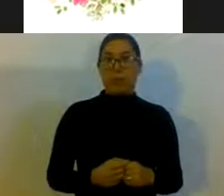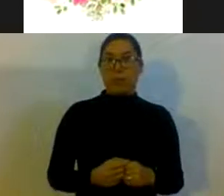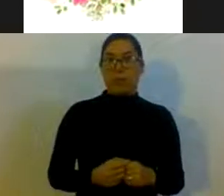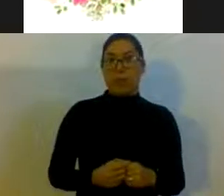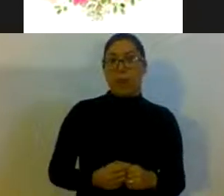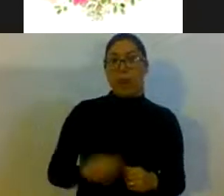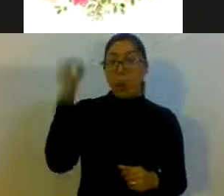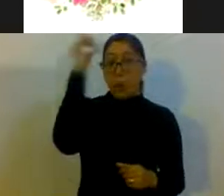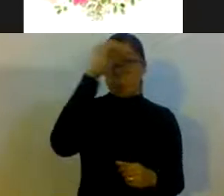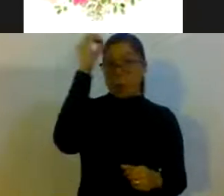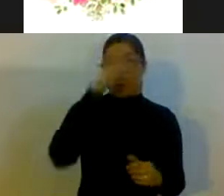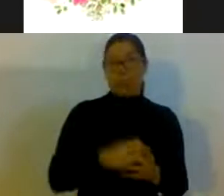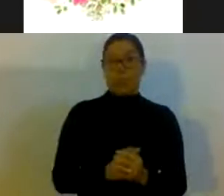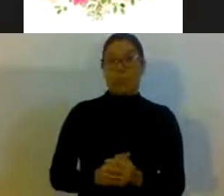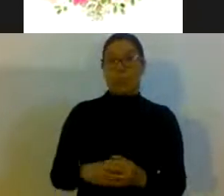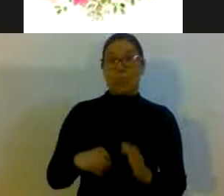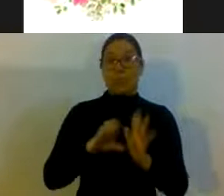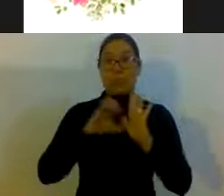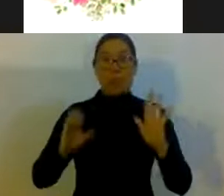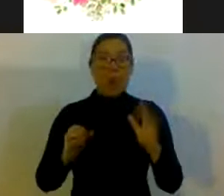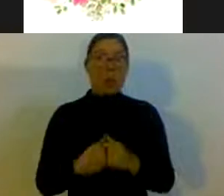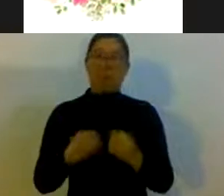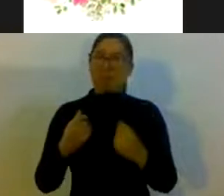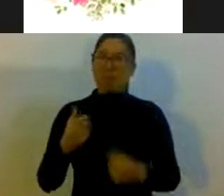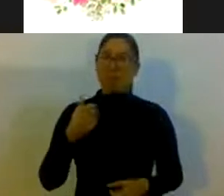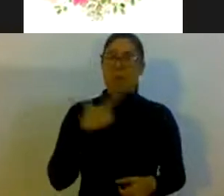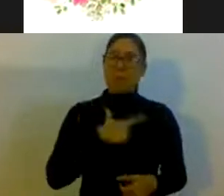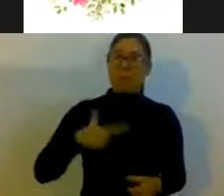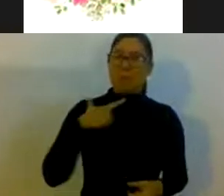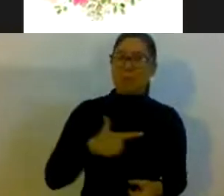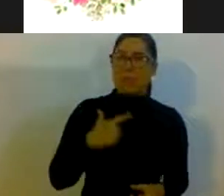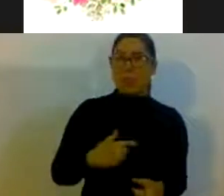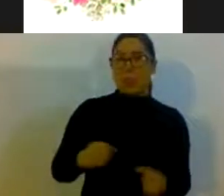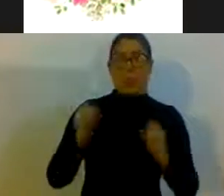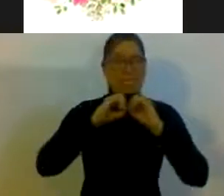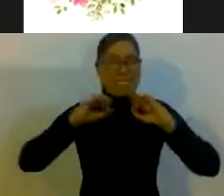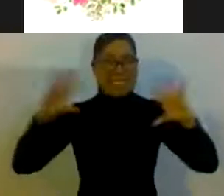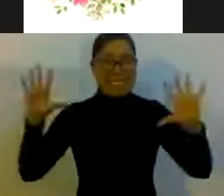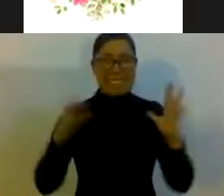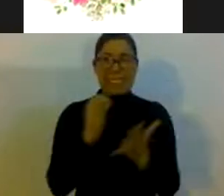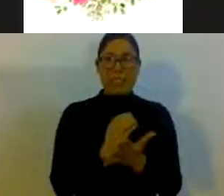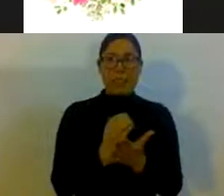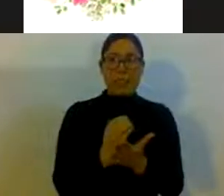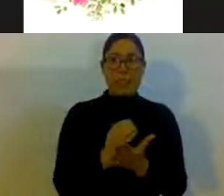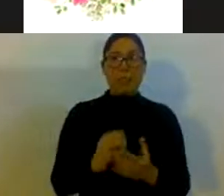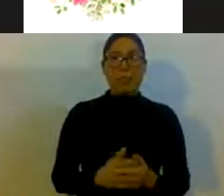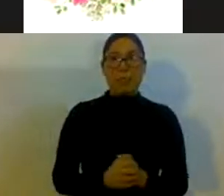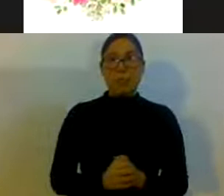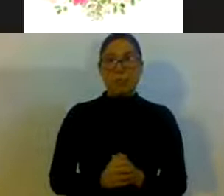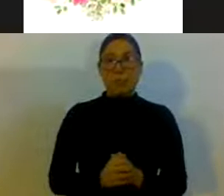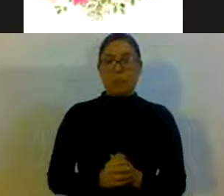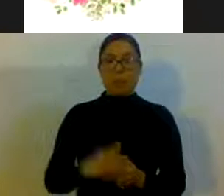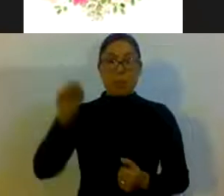De Fabiola nos dice cómo se va de uno de la realidad cuando sufrimos algún tipo de violencia. Susi Jiménez